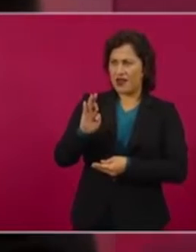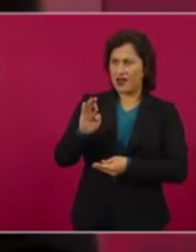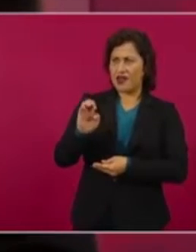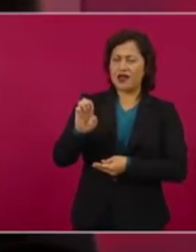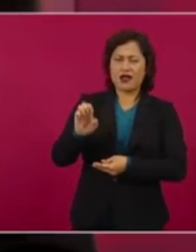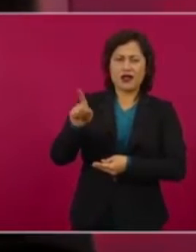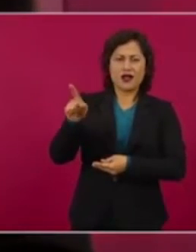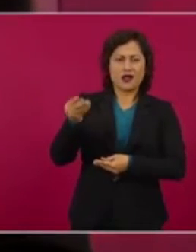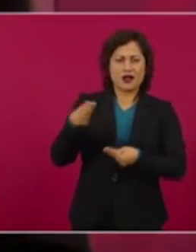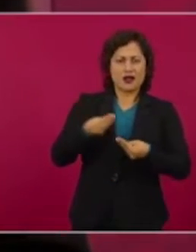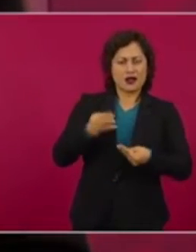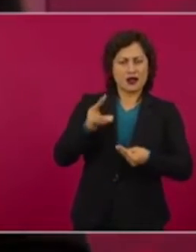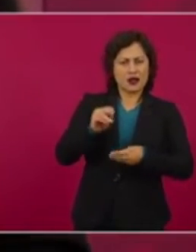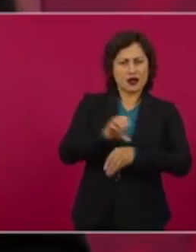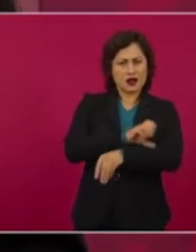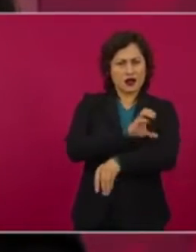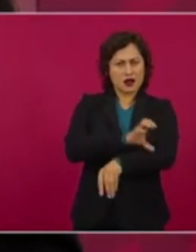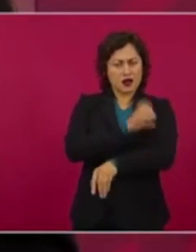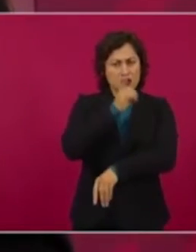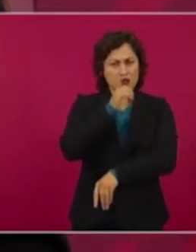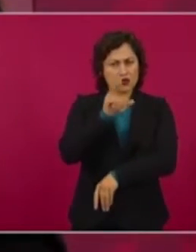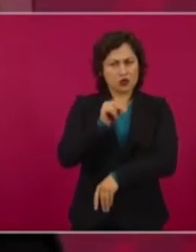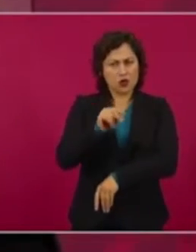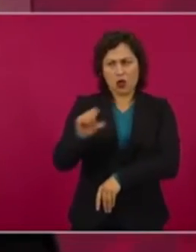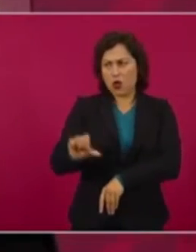sino Iberdrola.